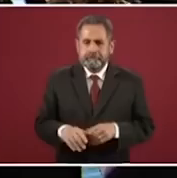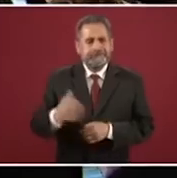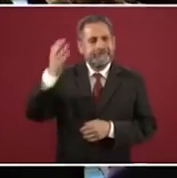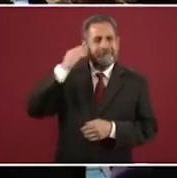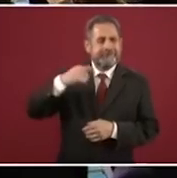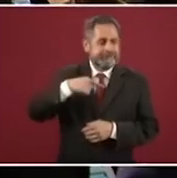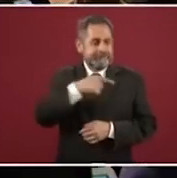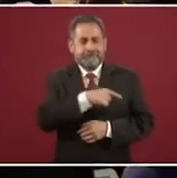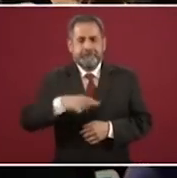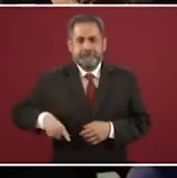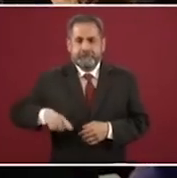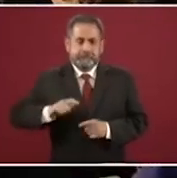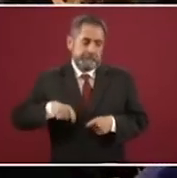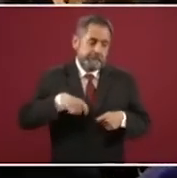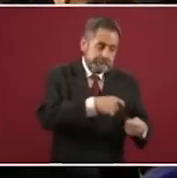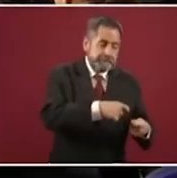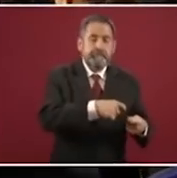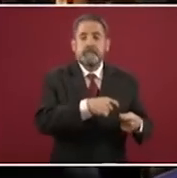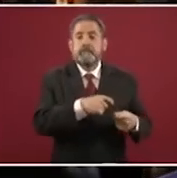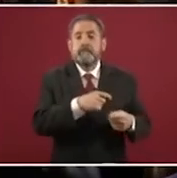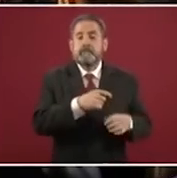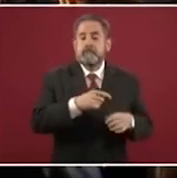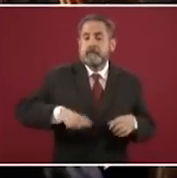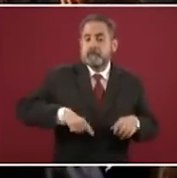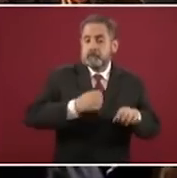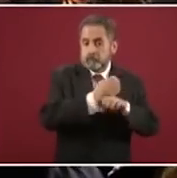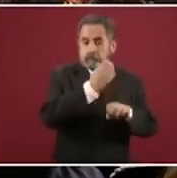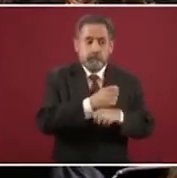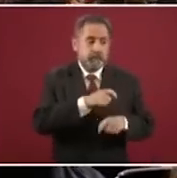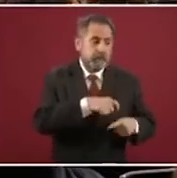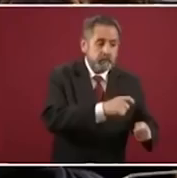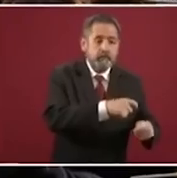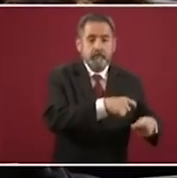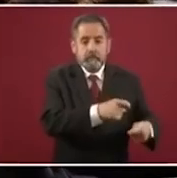federal, del gobierno de los estados.